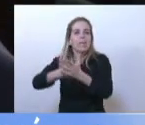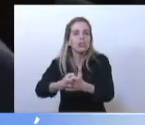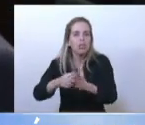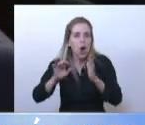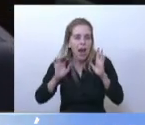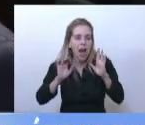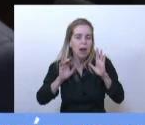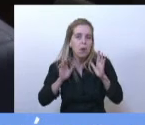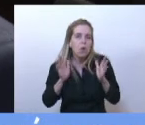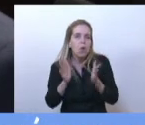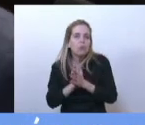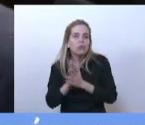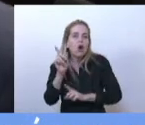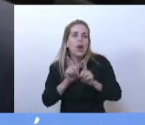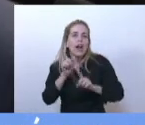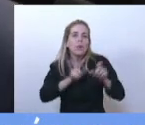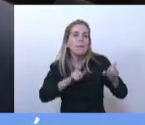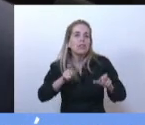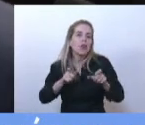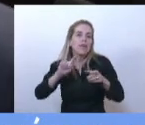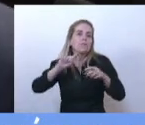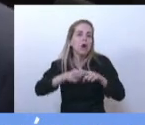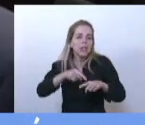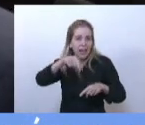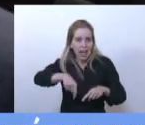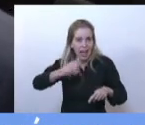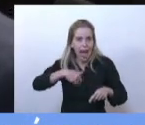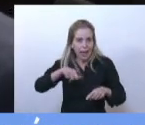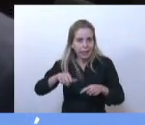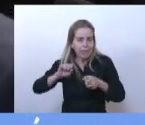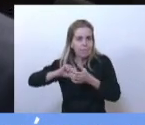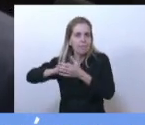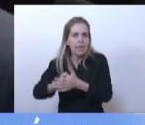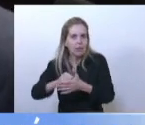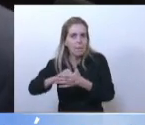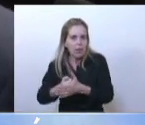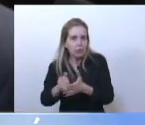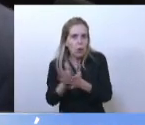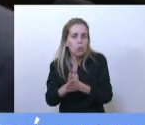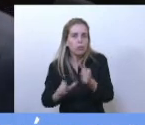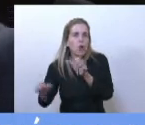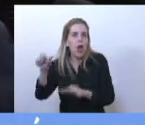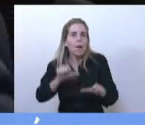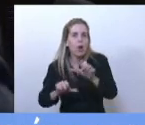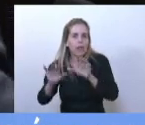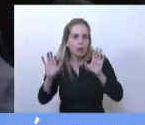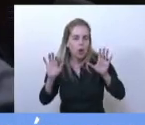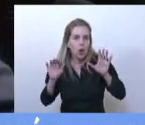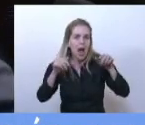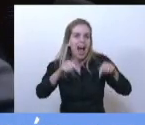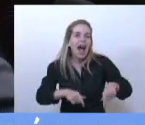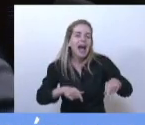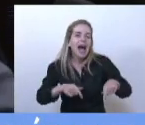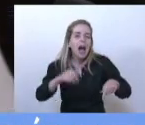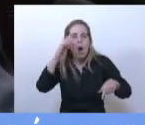dirigentes de nuestro país que presionaban juntamente con ese laboratorio pero no hay ideología